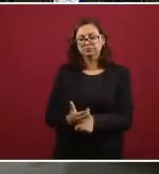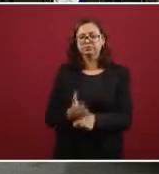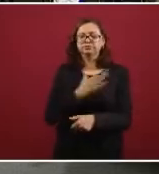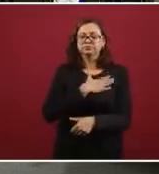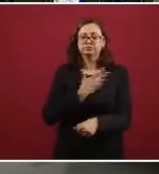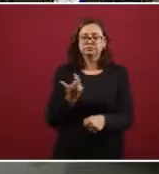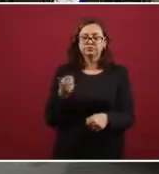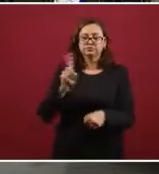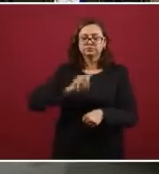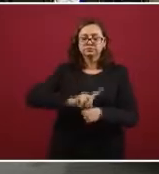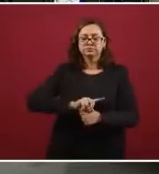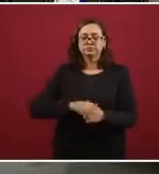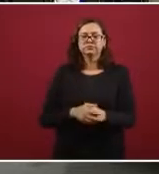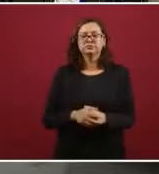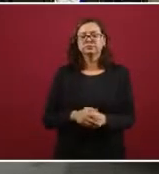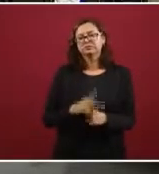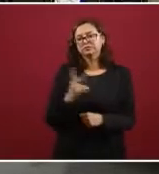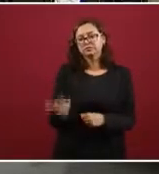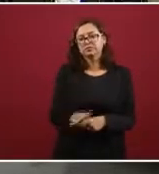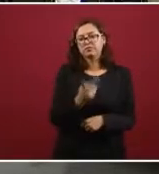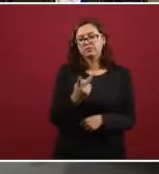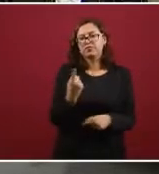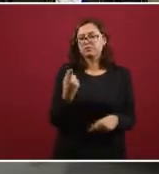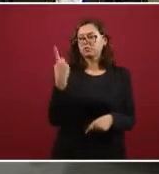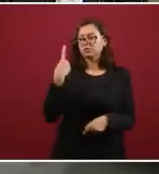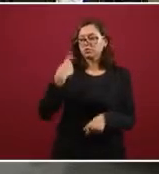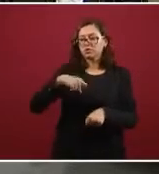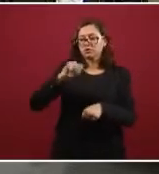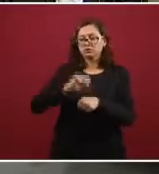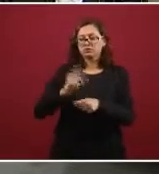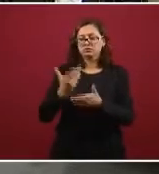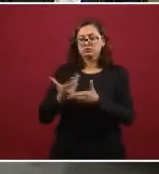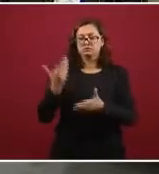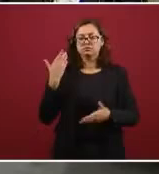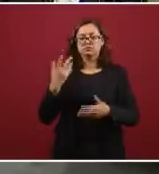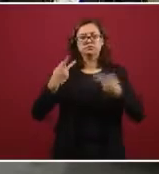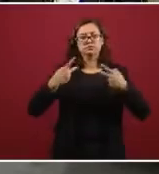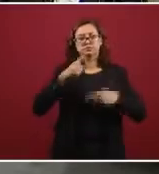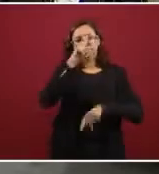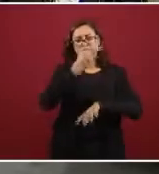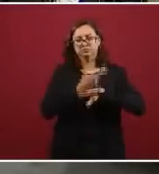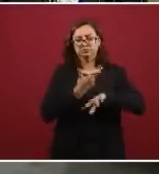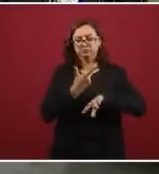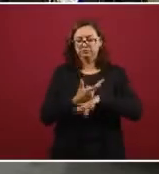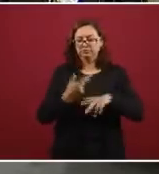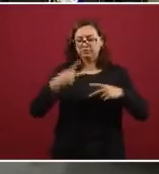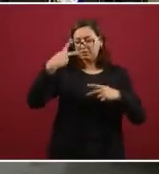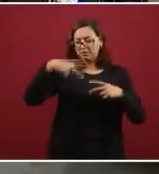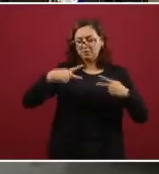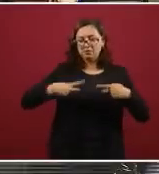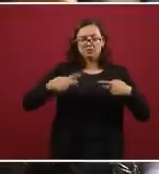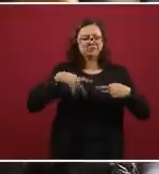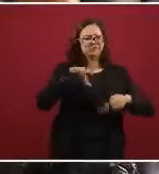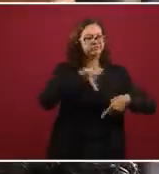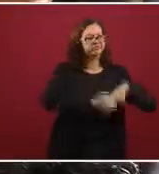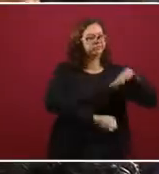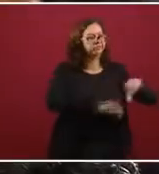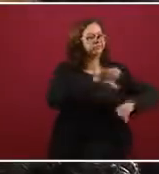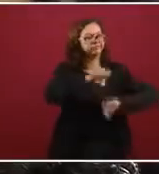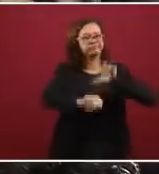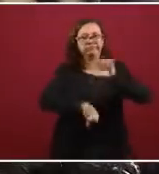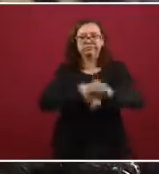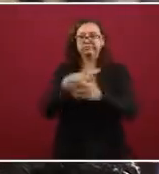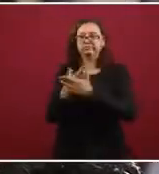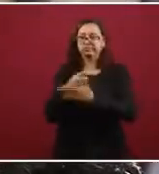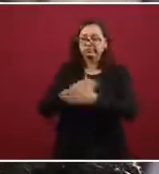¿Qué se sabe de las redadas masivas que hubo la semana pasada? Si continuarán las detenciones y si el gobierno mexicano tiene algún plan para apoyar a